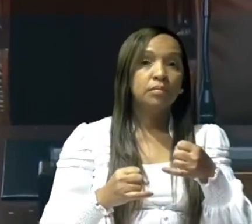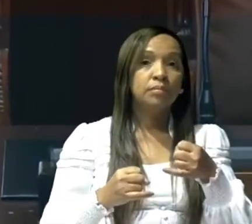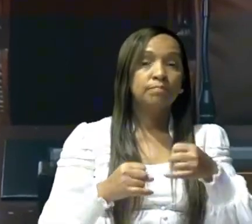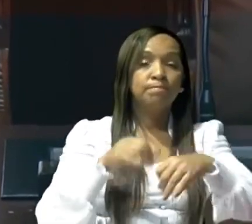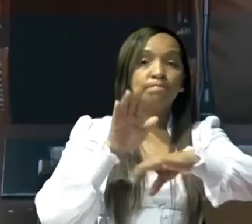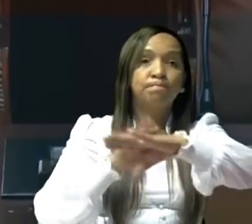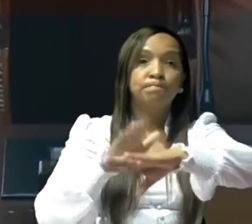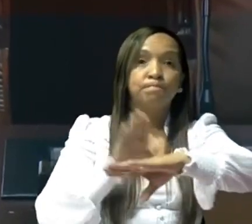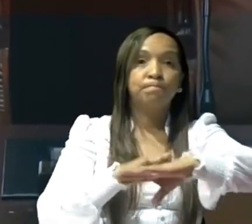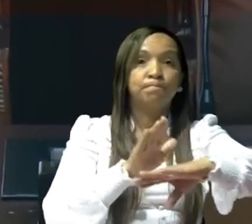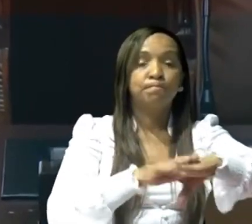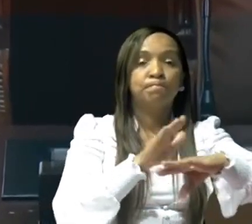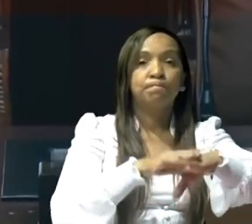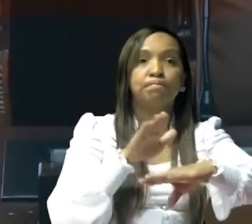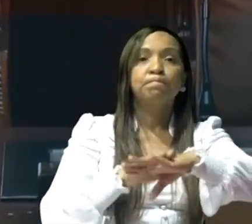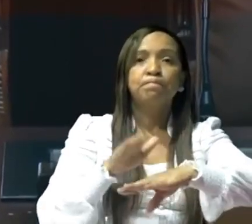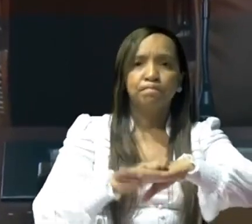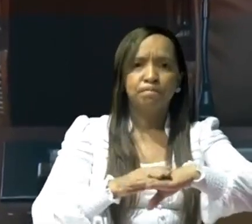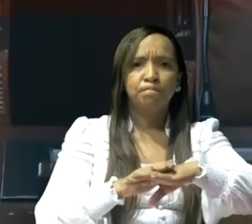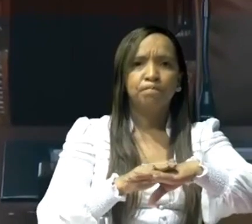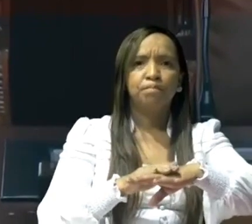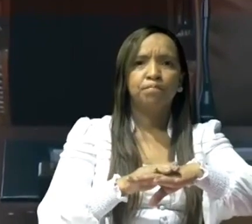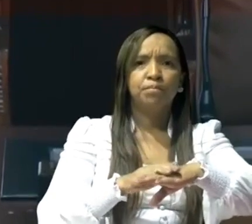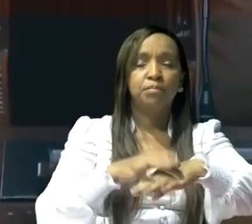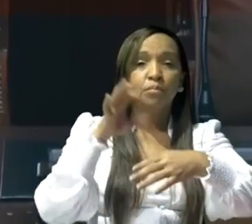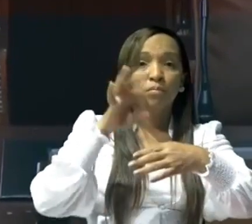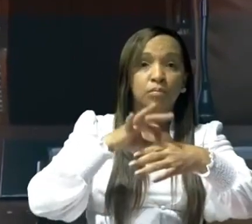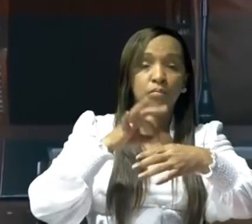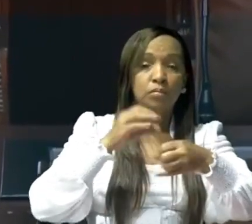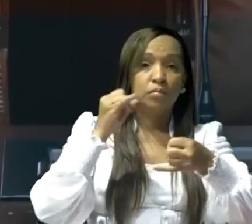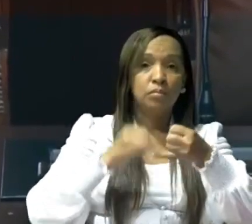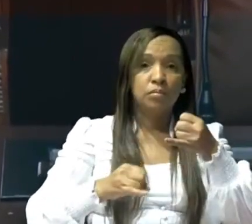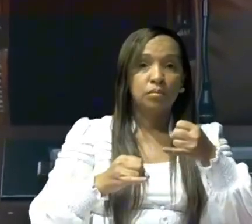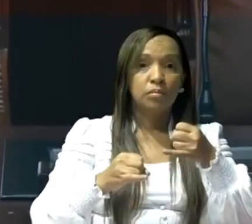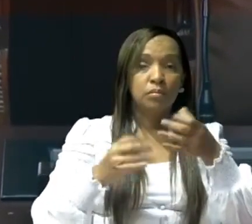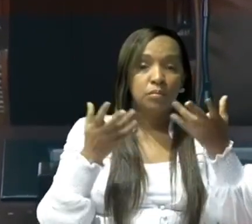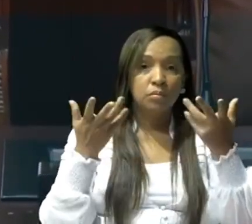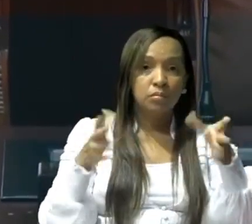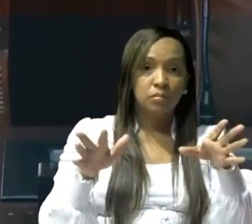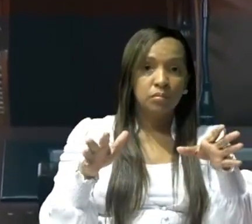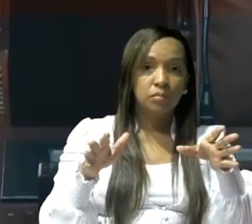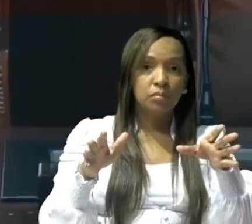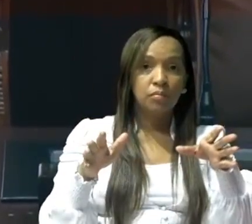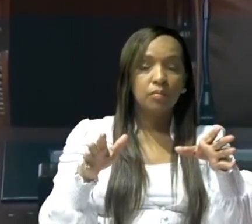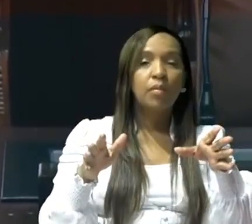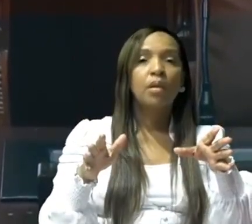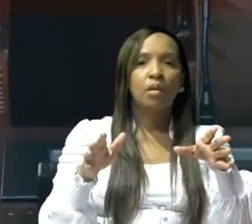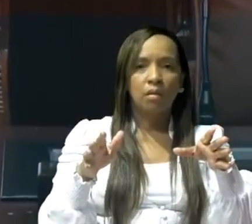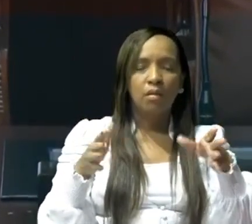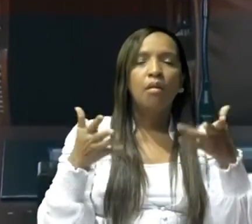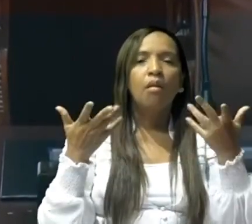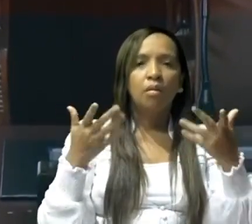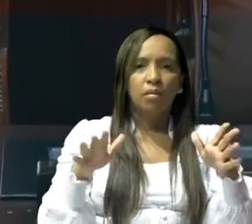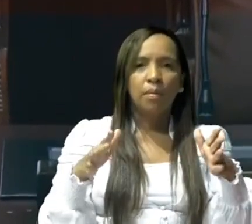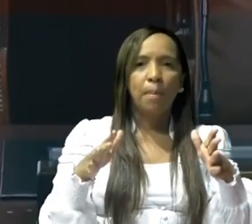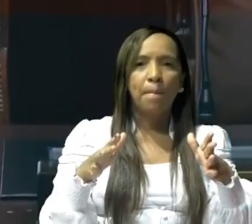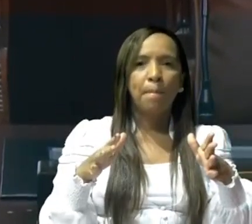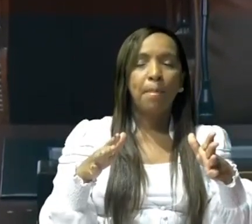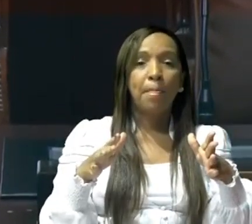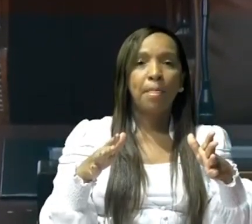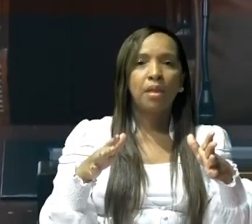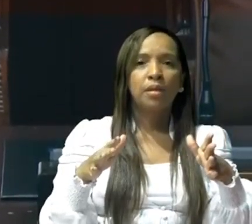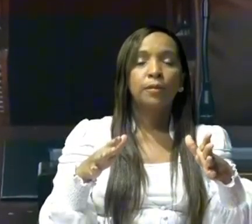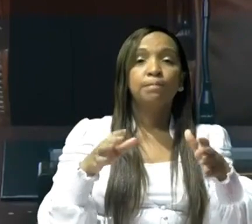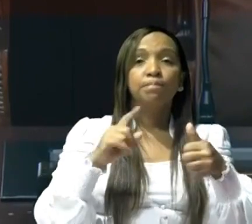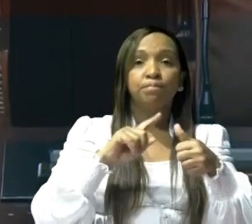Cerrar la votación con 122 votos sí y 0 no. O sea, a unanimidad, Alfredo Pacheco